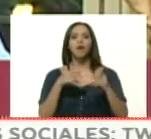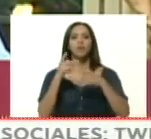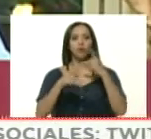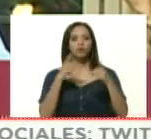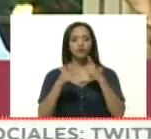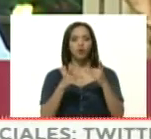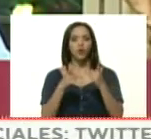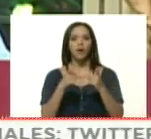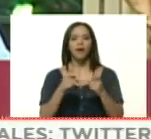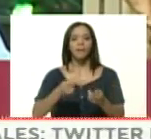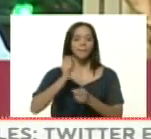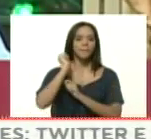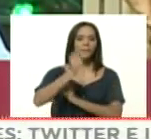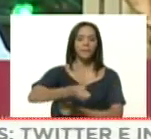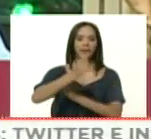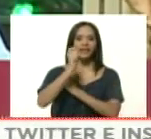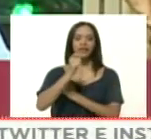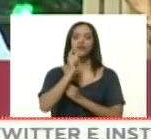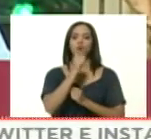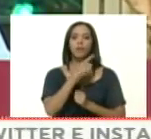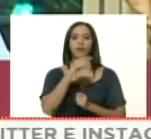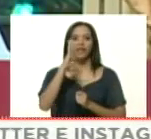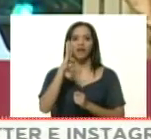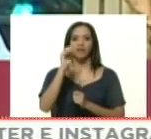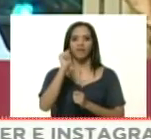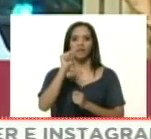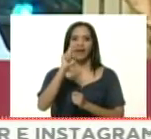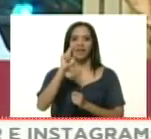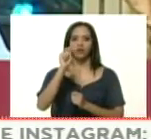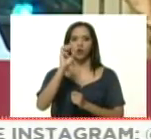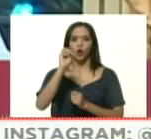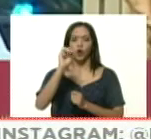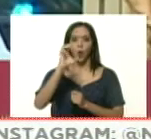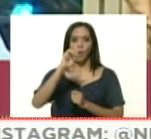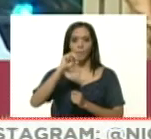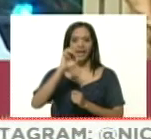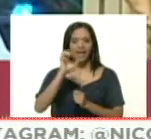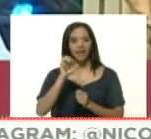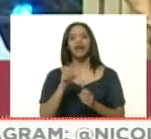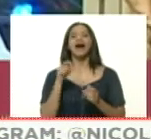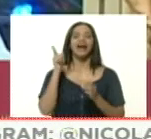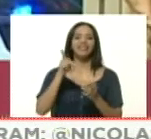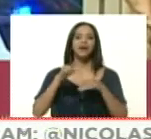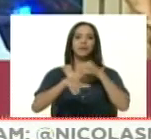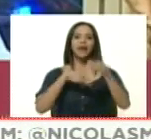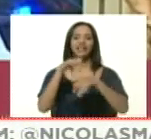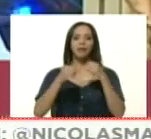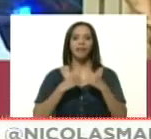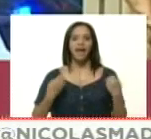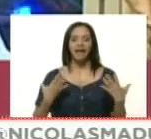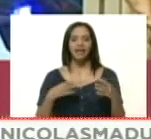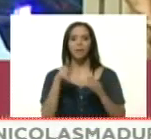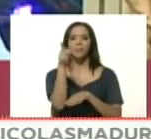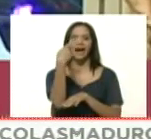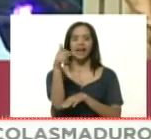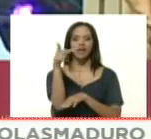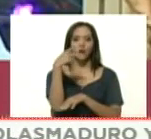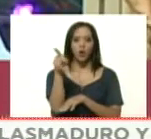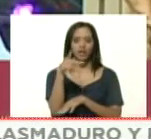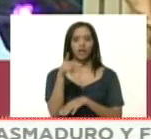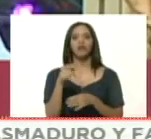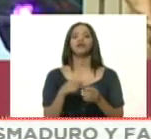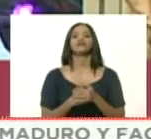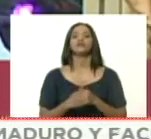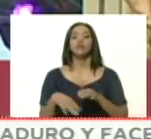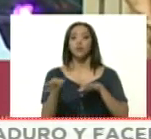acuícola, que lleva el nombre de Bartolomé Salón, allá en el sector de Playa Blanca, parroquia Bartolomé Salón,